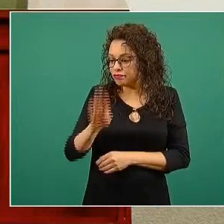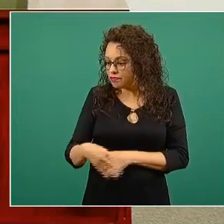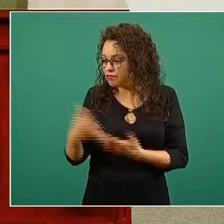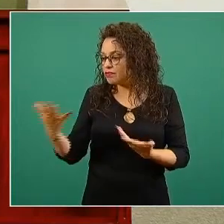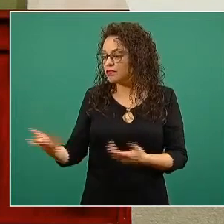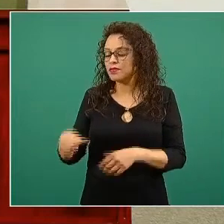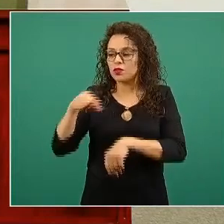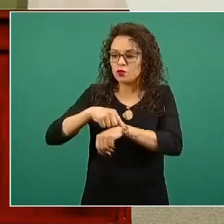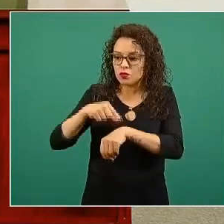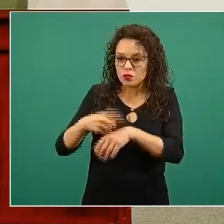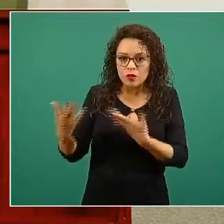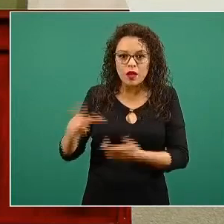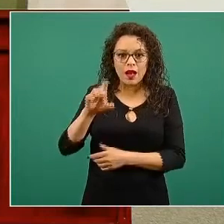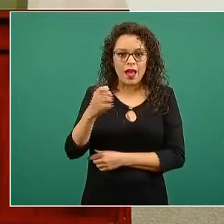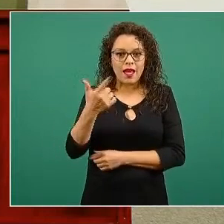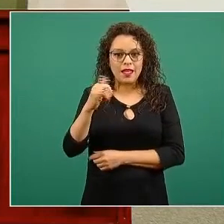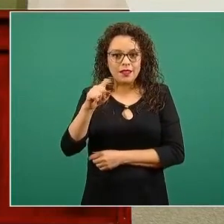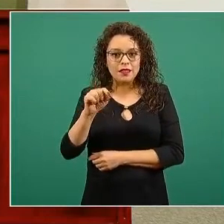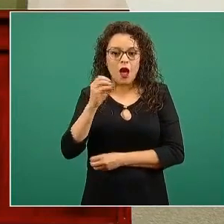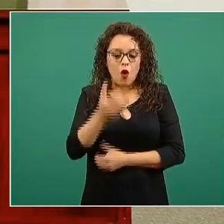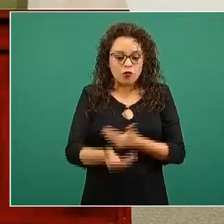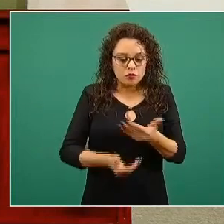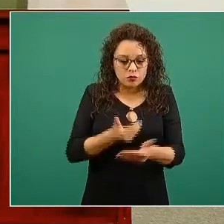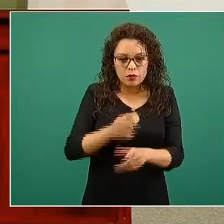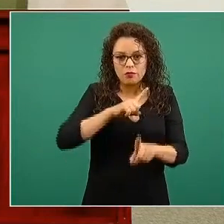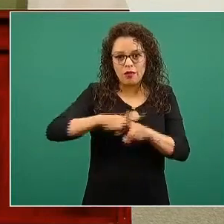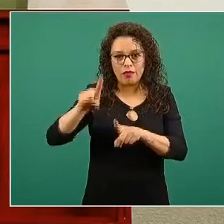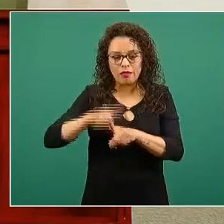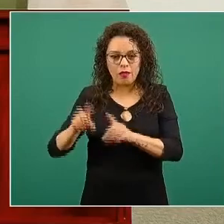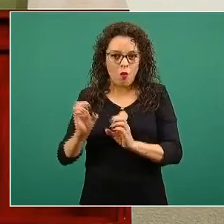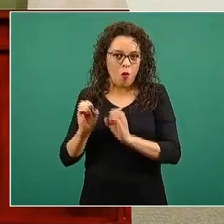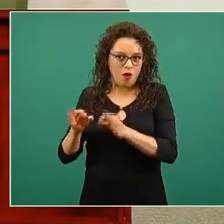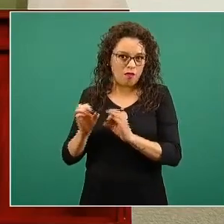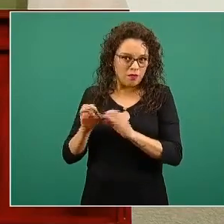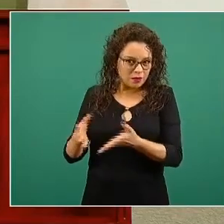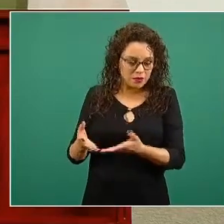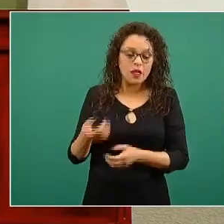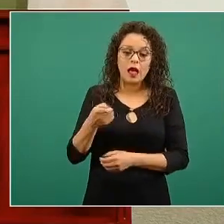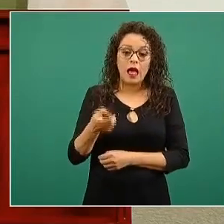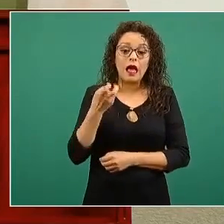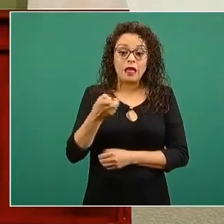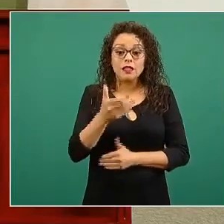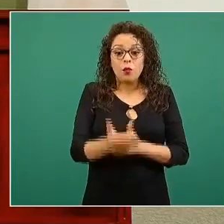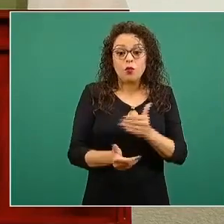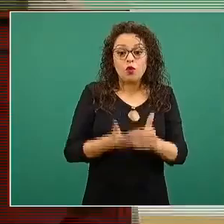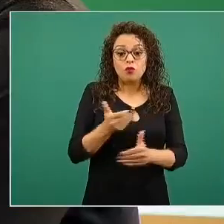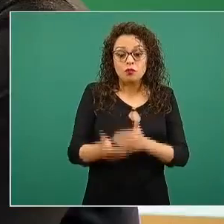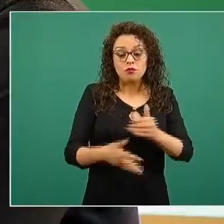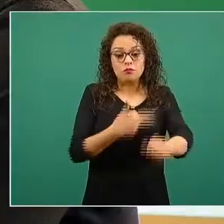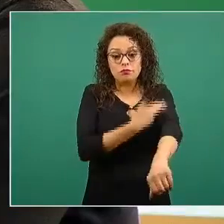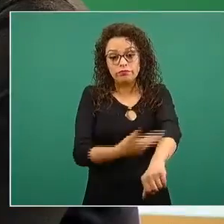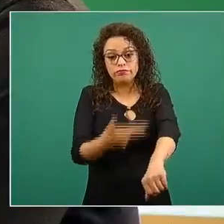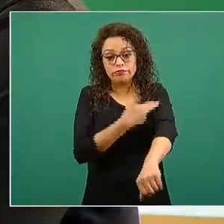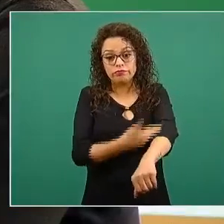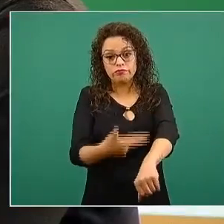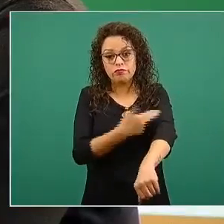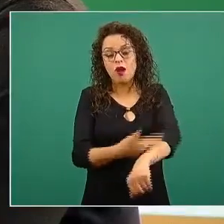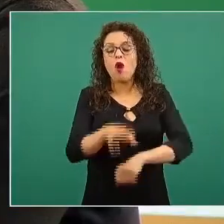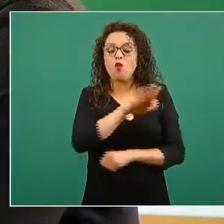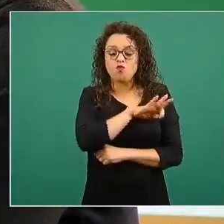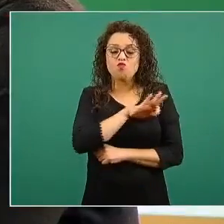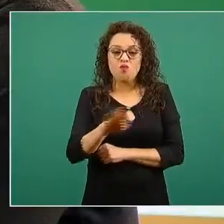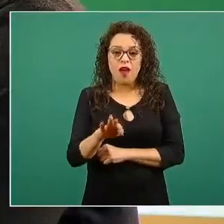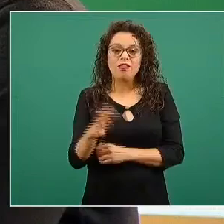legistas o los servicios que se dan a nivel de las oficialías, pues lógicamente este proceso también pudiera